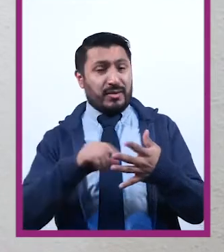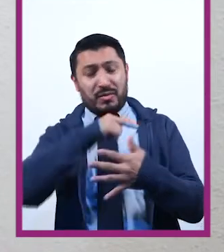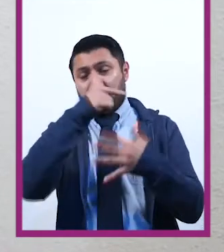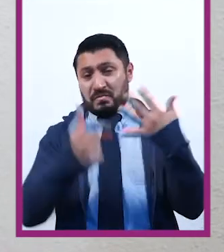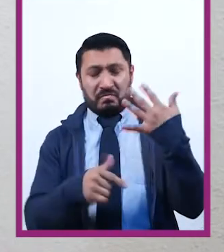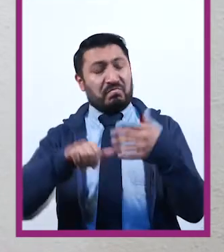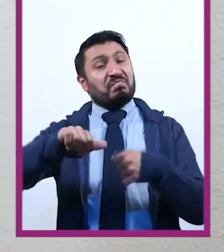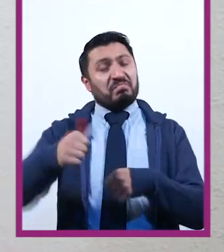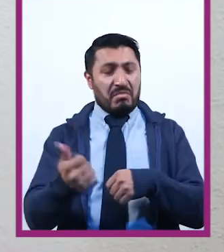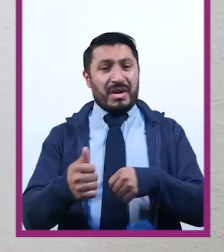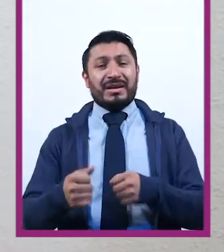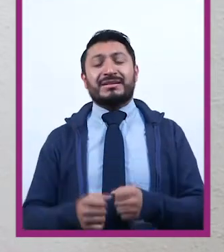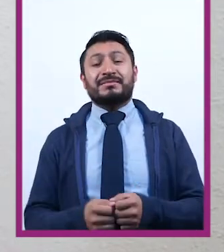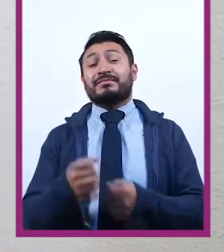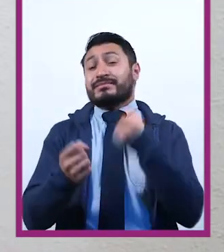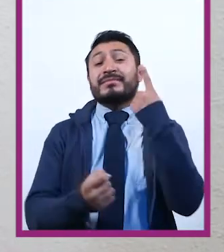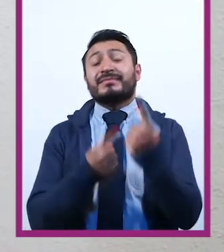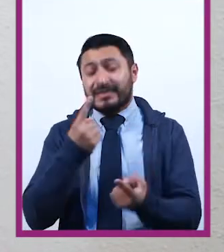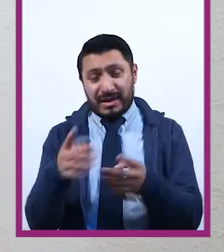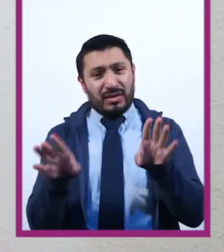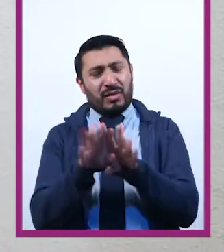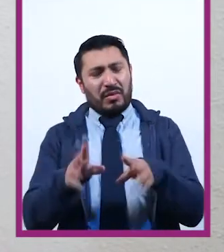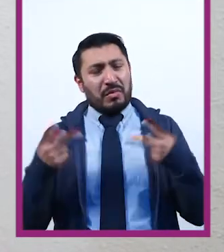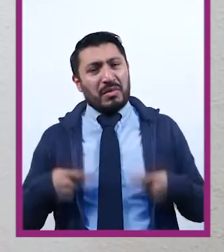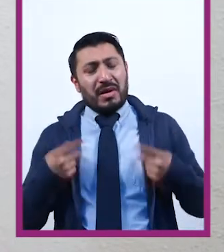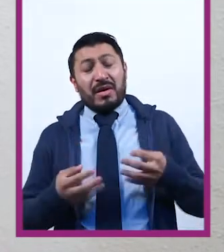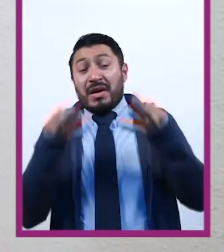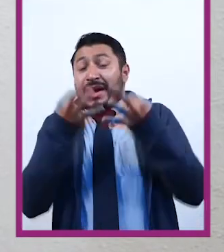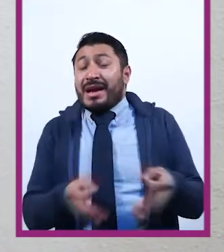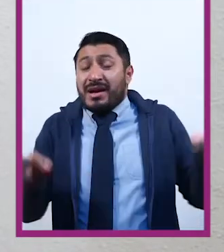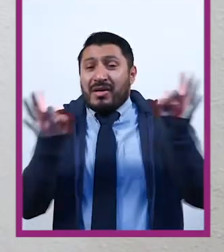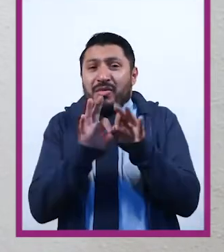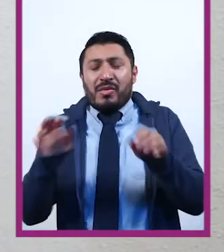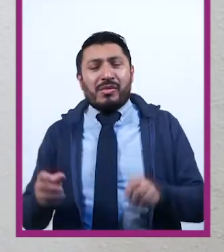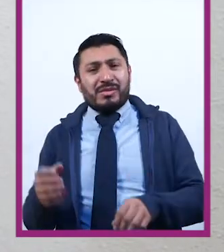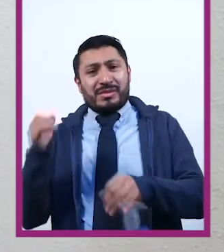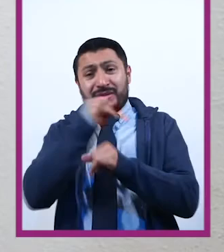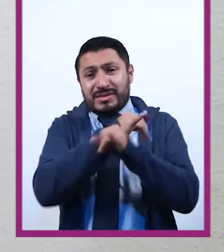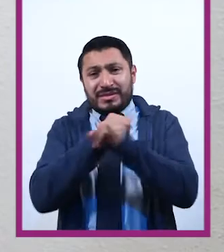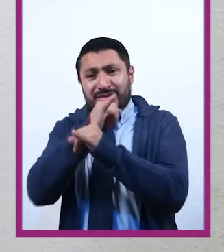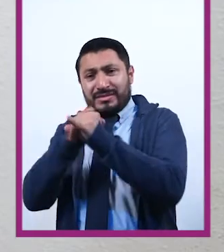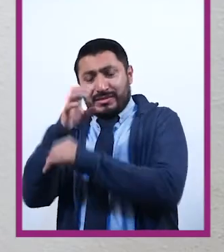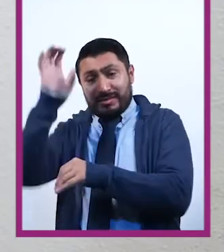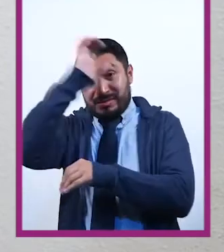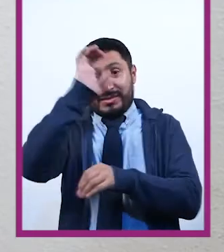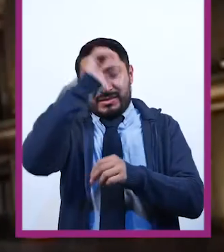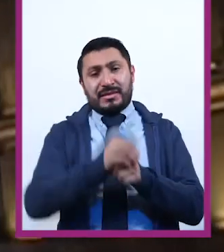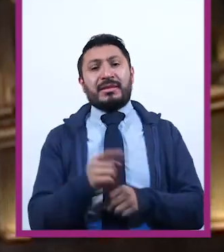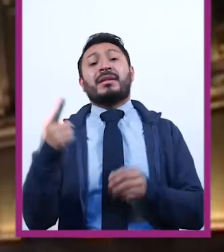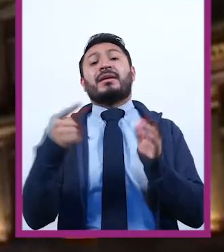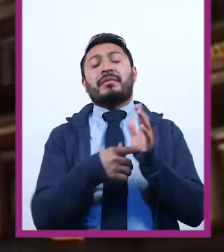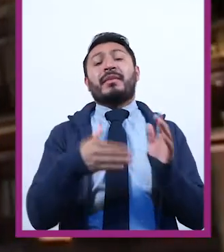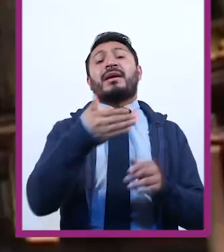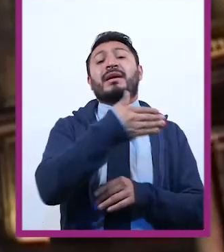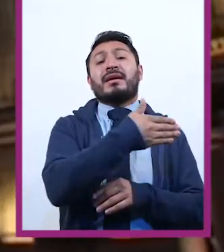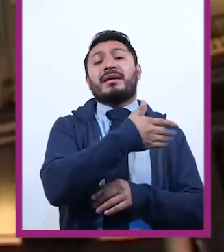de Guadalajara, y otros. Algunos de ellos fueron miembros de importantes expediciones científicas.